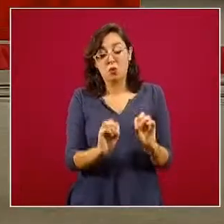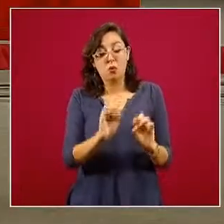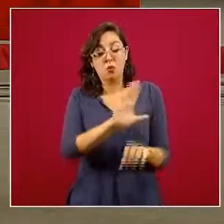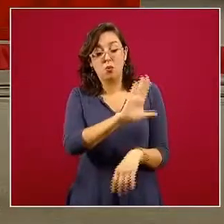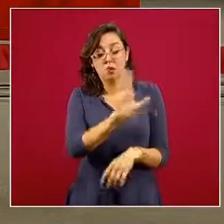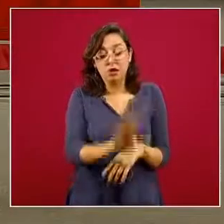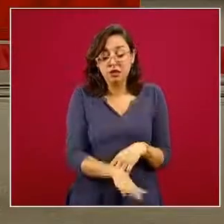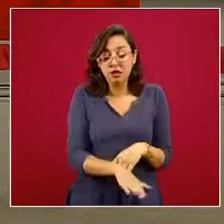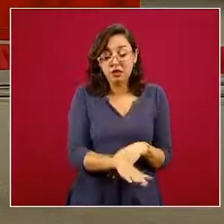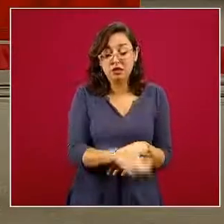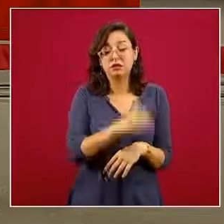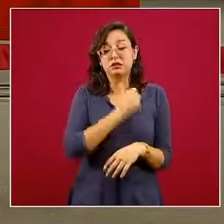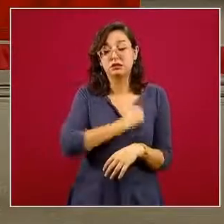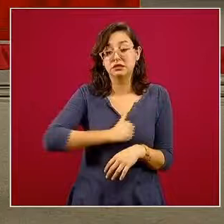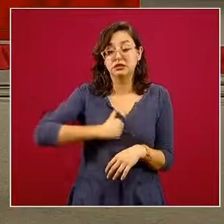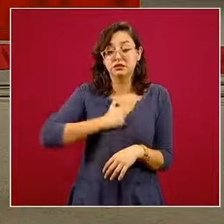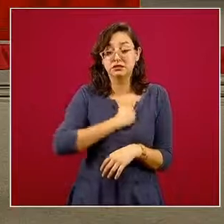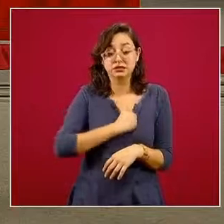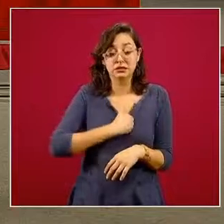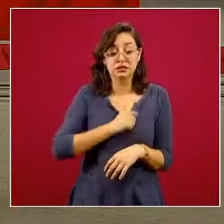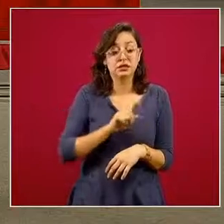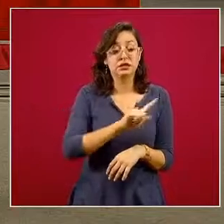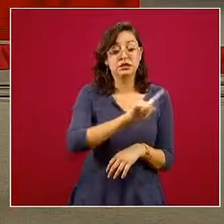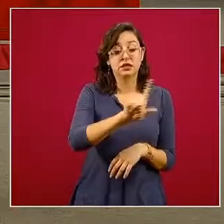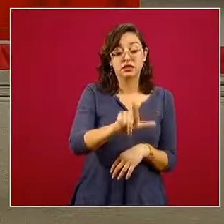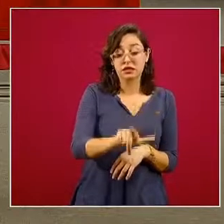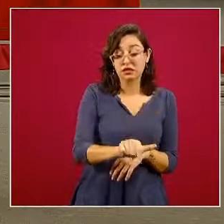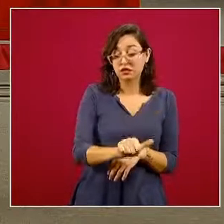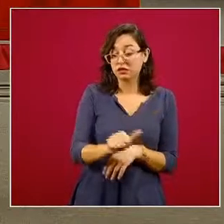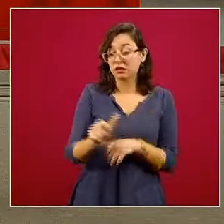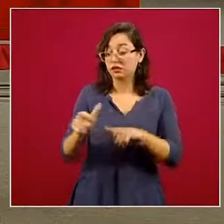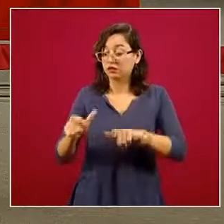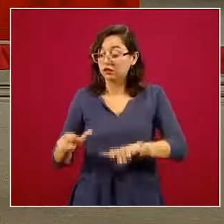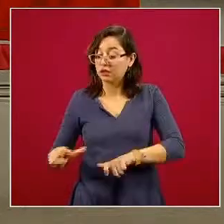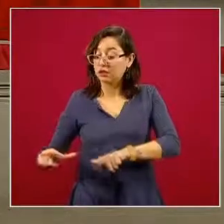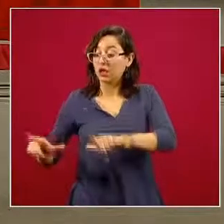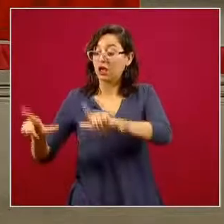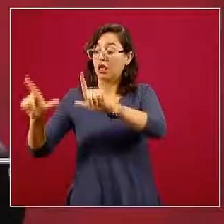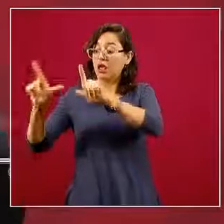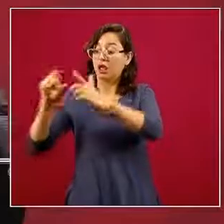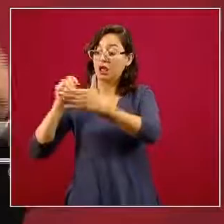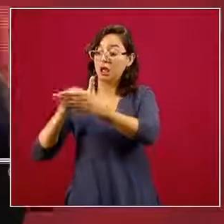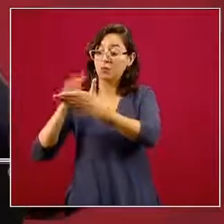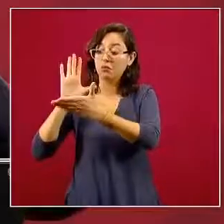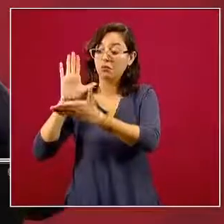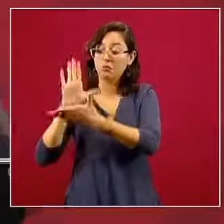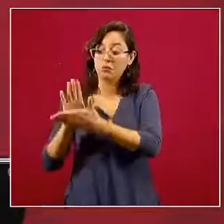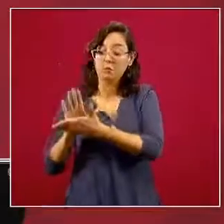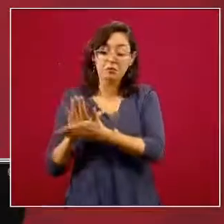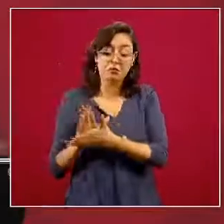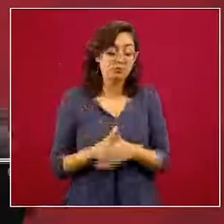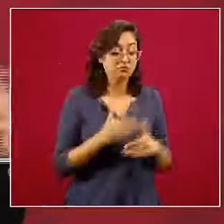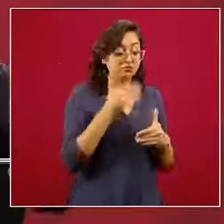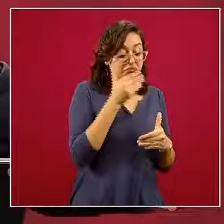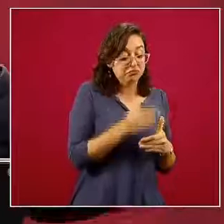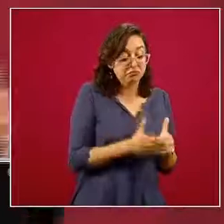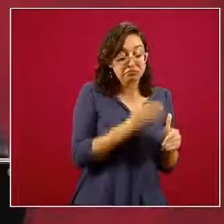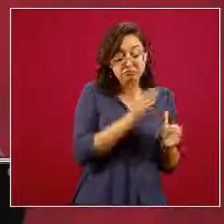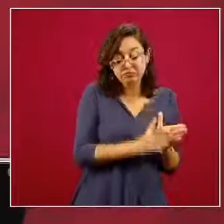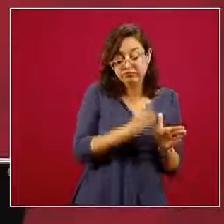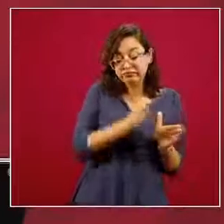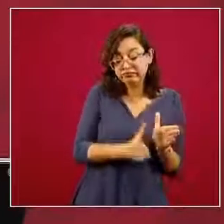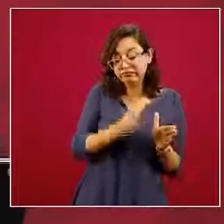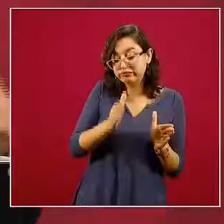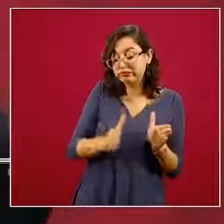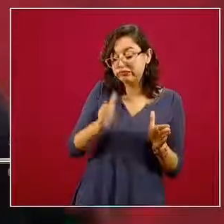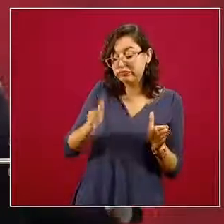defunción, y que el dato finalmente quede integrado en una plataforma, ocurren múltiples eventos o múltiples